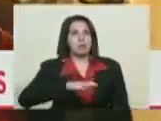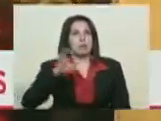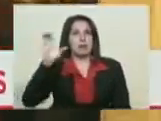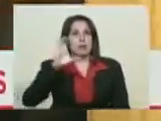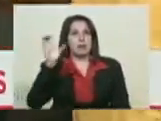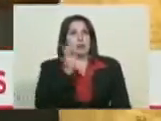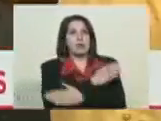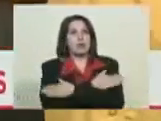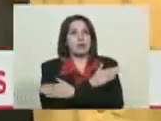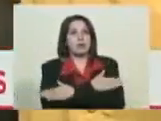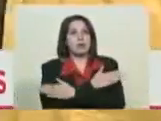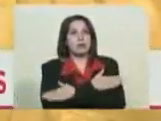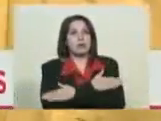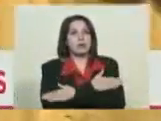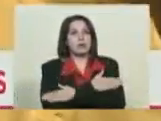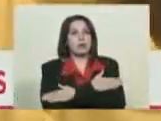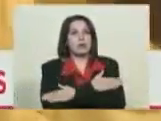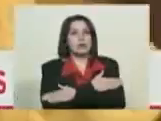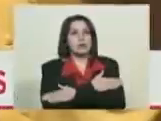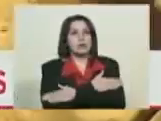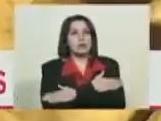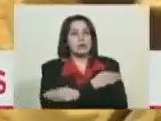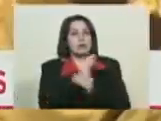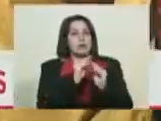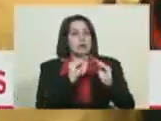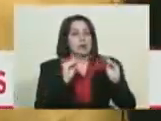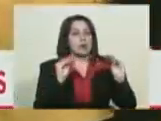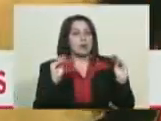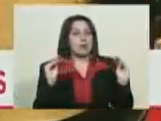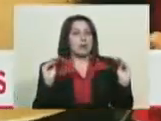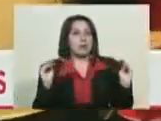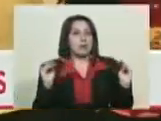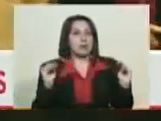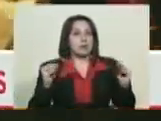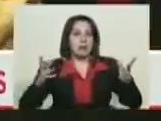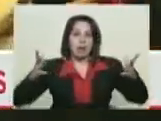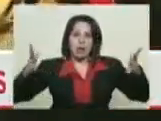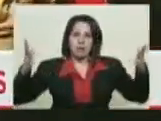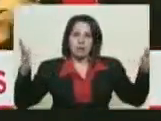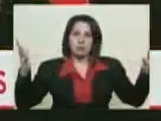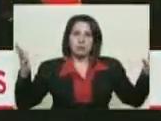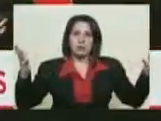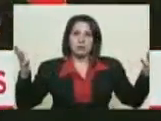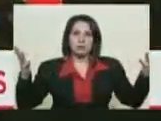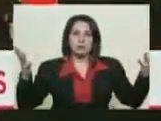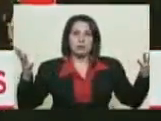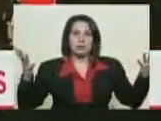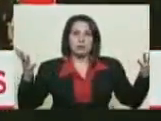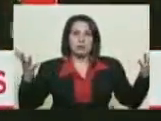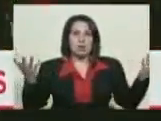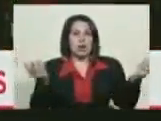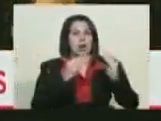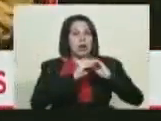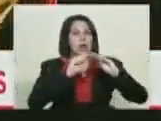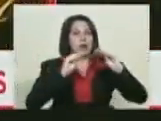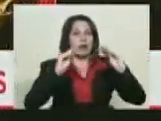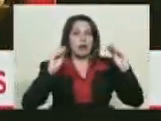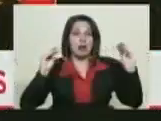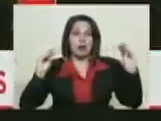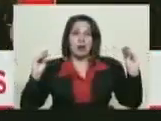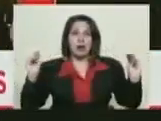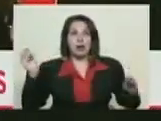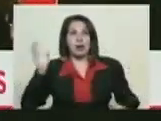felicitarte y llamarte a que abras tus brazos y convoques a toda